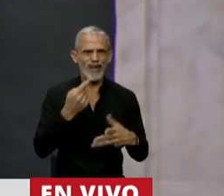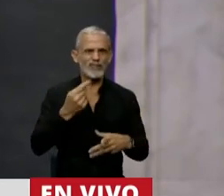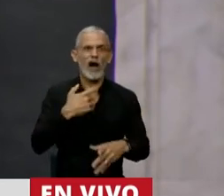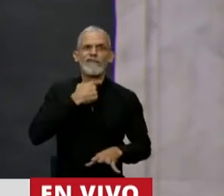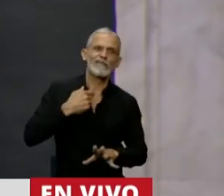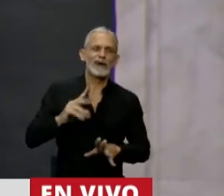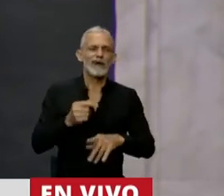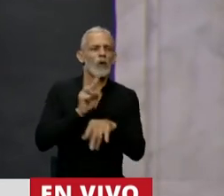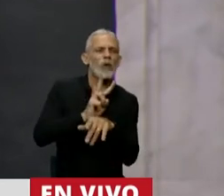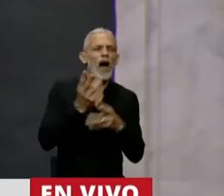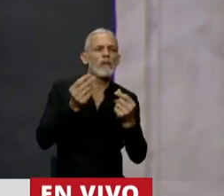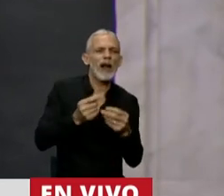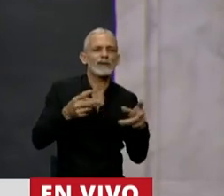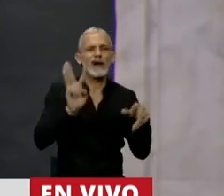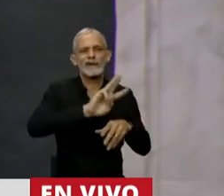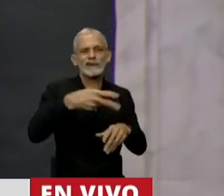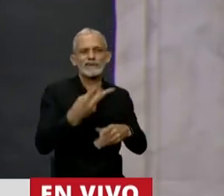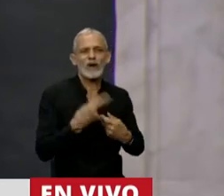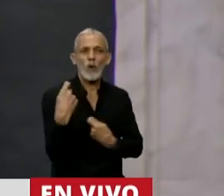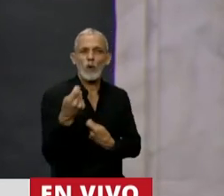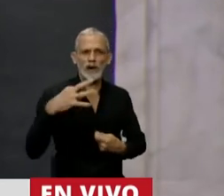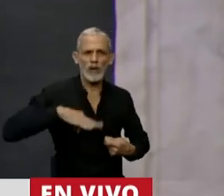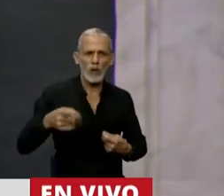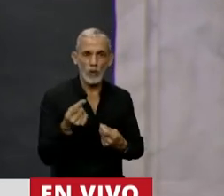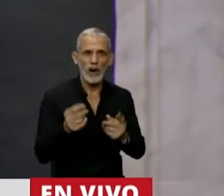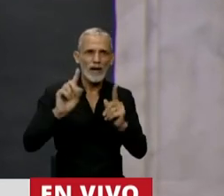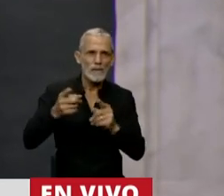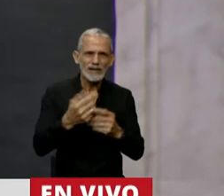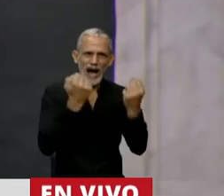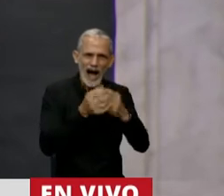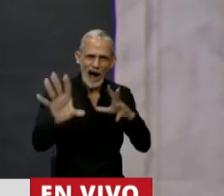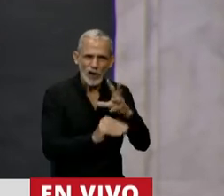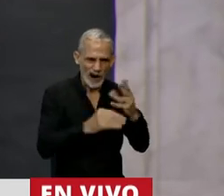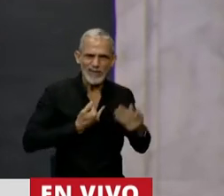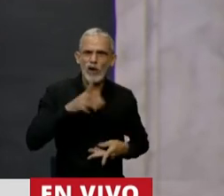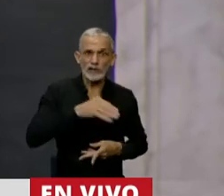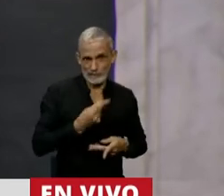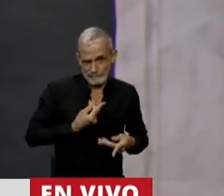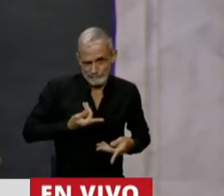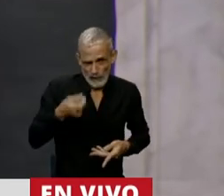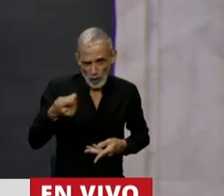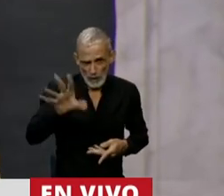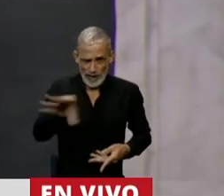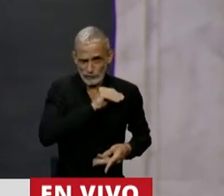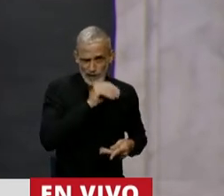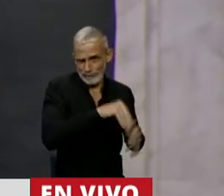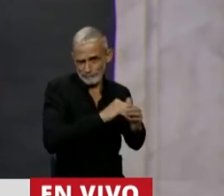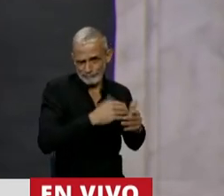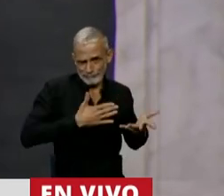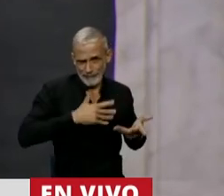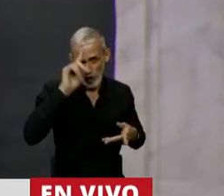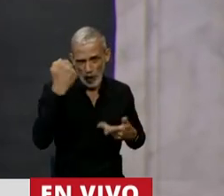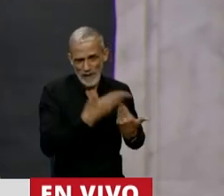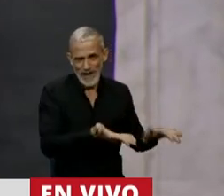quieren custodiar los ingresos de los jubilados y al mismo tiempo ahorrar. Bueno, ¿dónde va a salir ese ahorro? Del bolsillo de jubiladas y jubilados, por